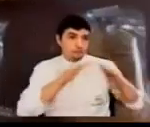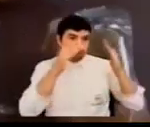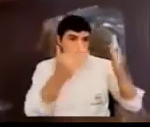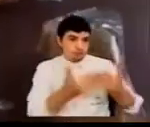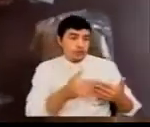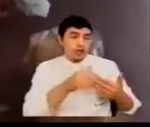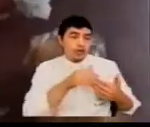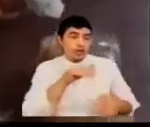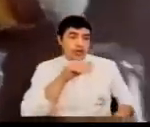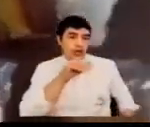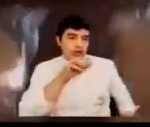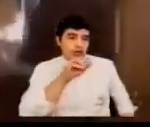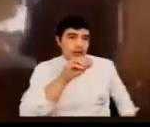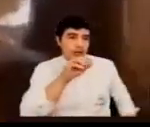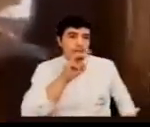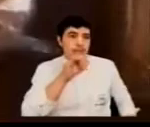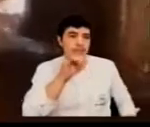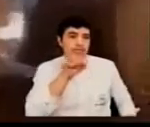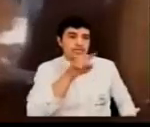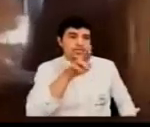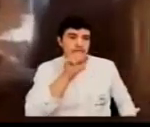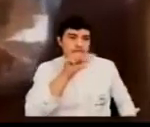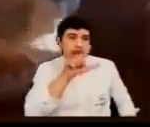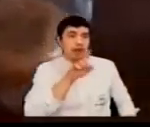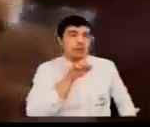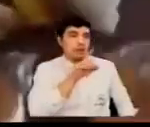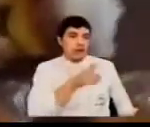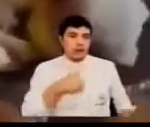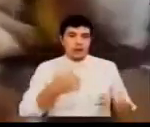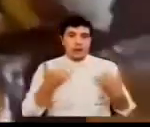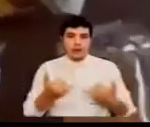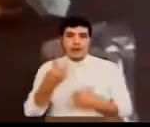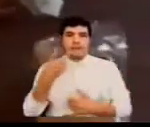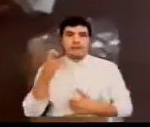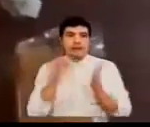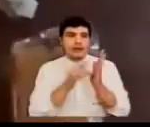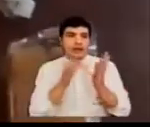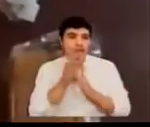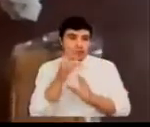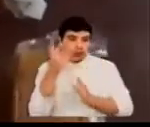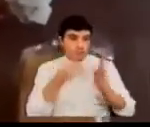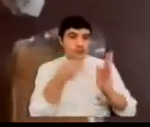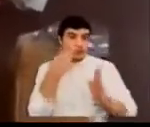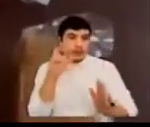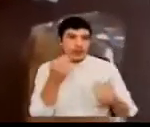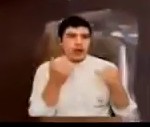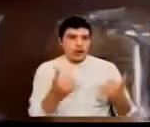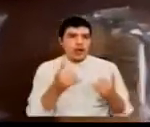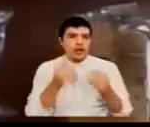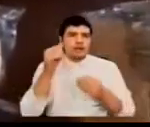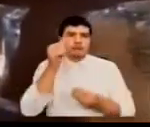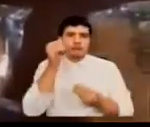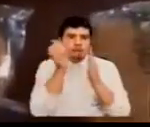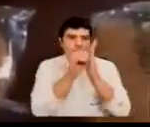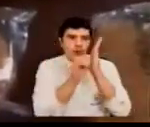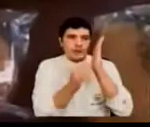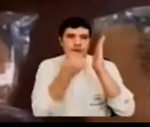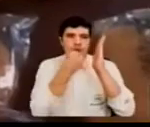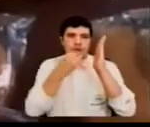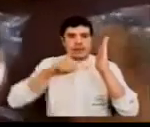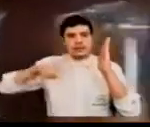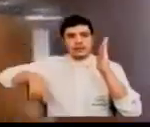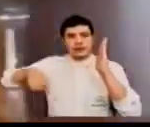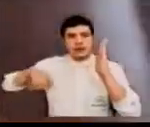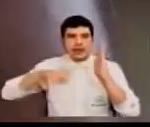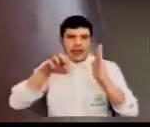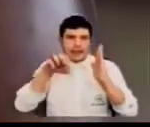por el gobierno para las niñas para los 10 días. Y pues el paquete está compuesto de